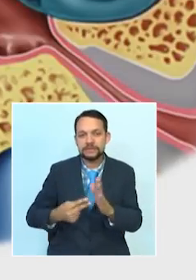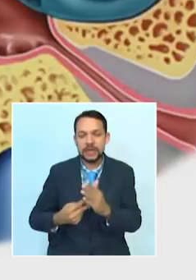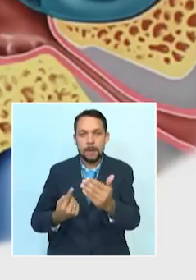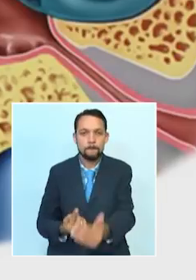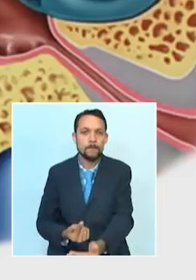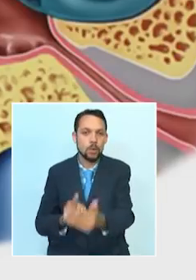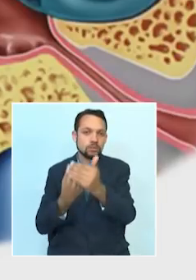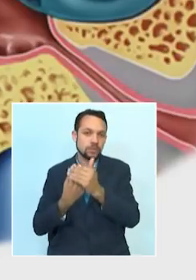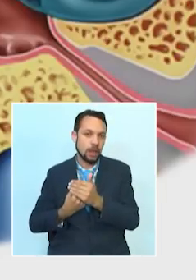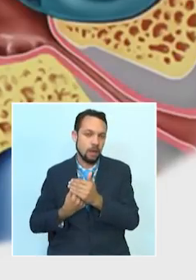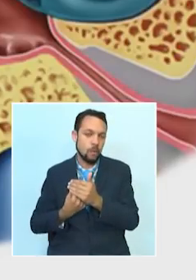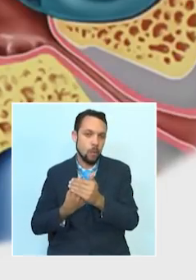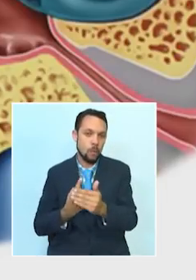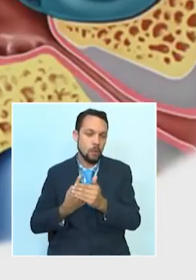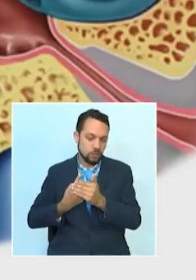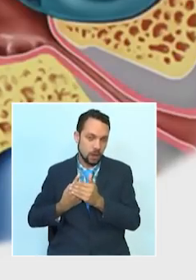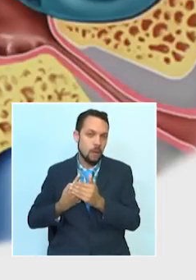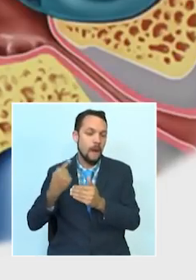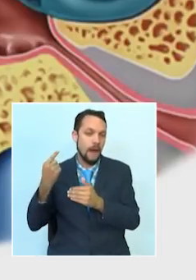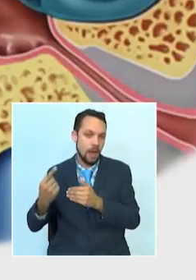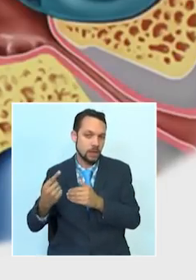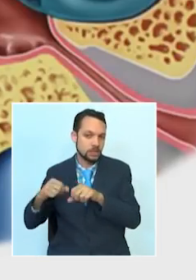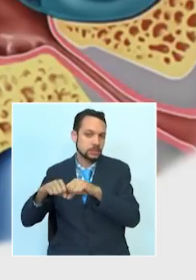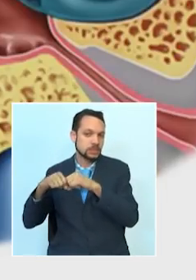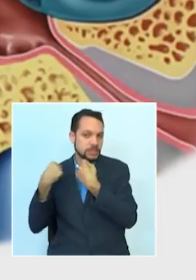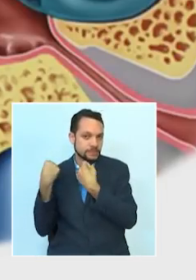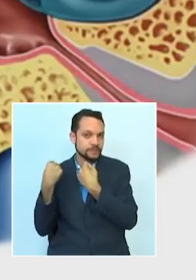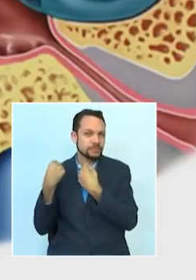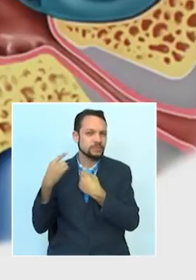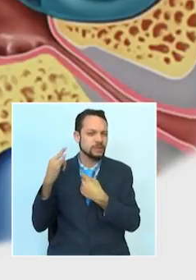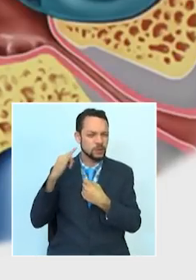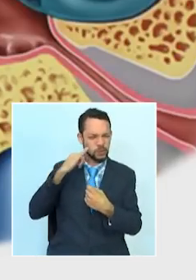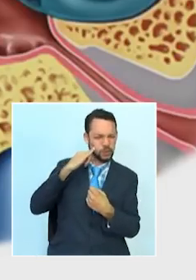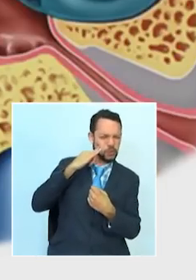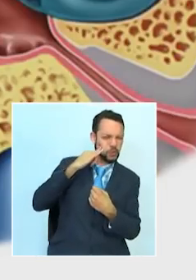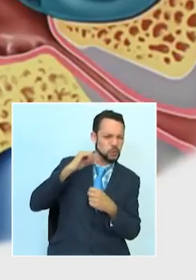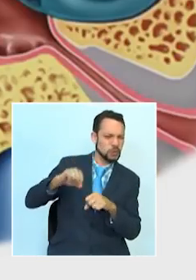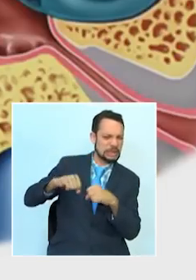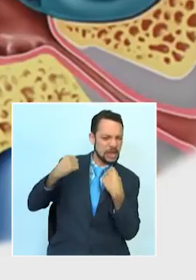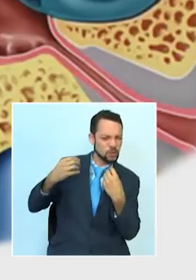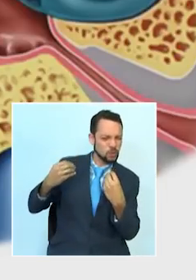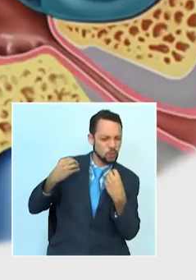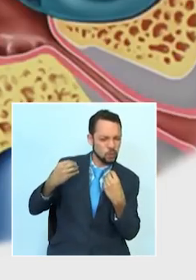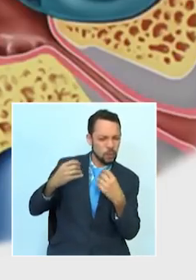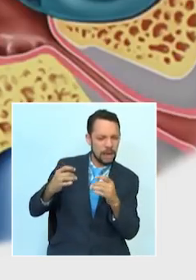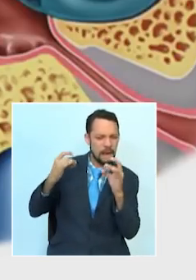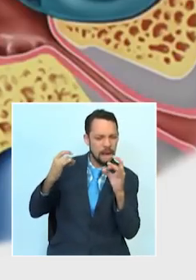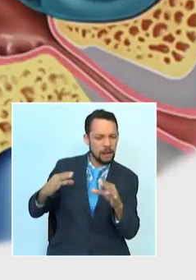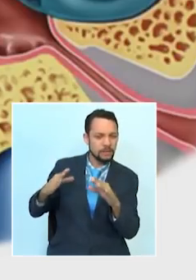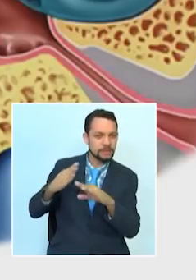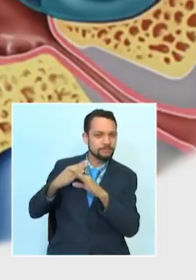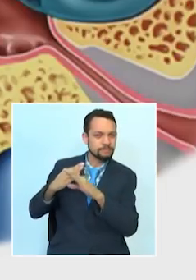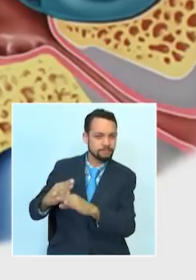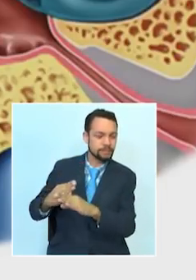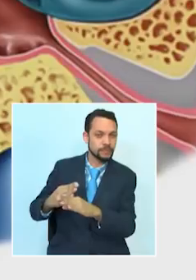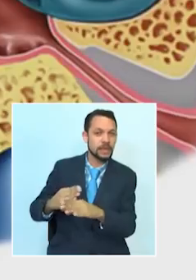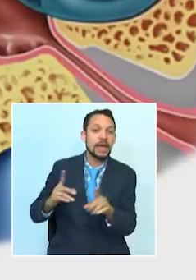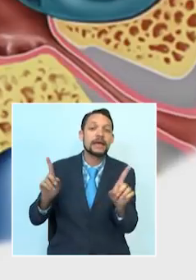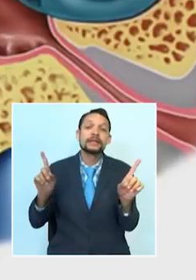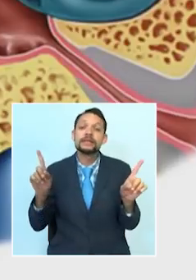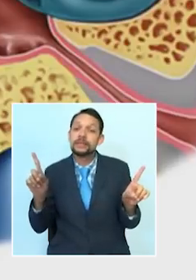esa parte del oído de los impactos de ruido de la contaminación de todo esto pero también podemos